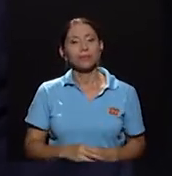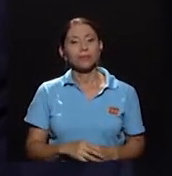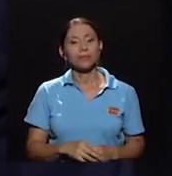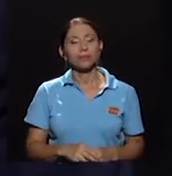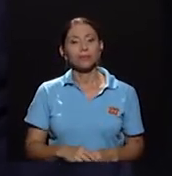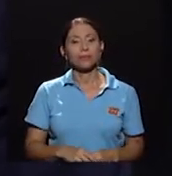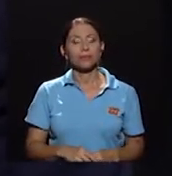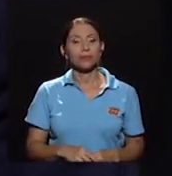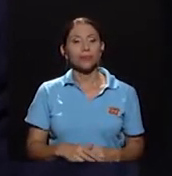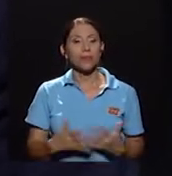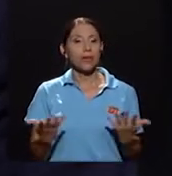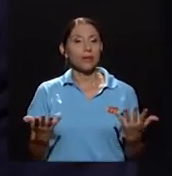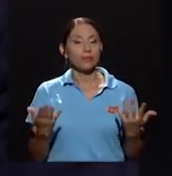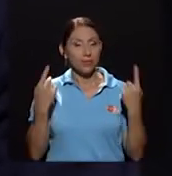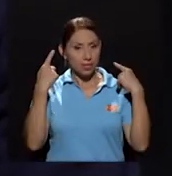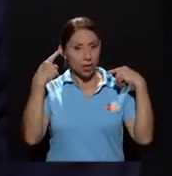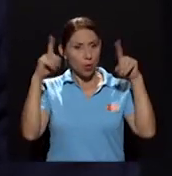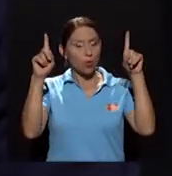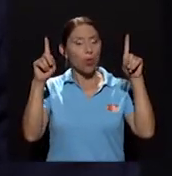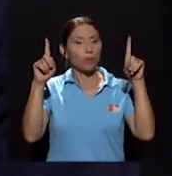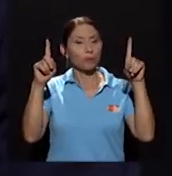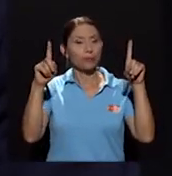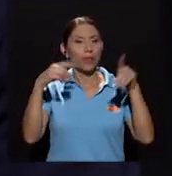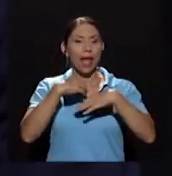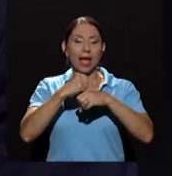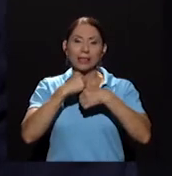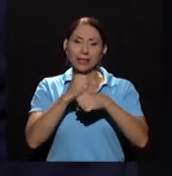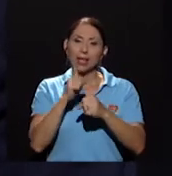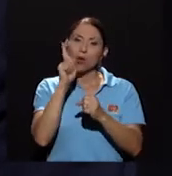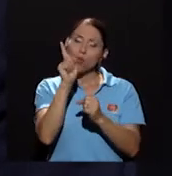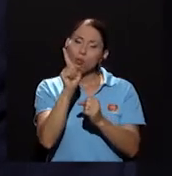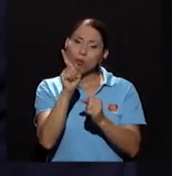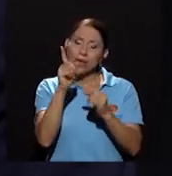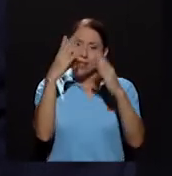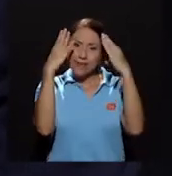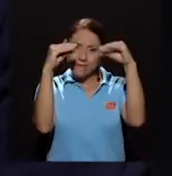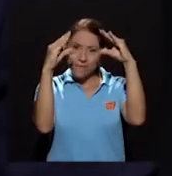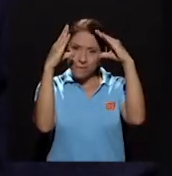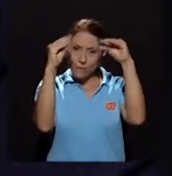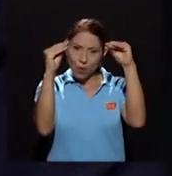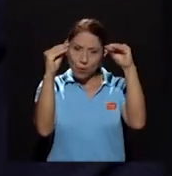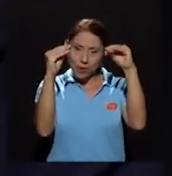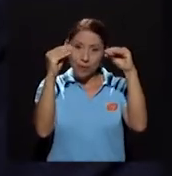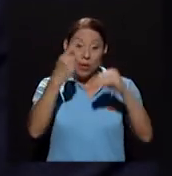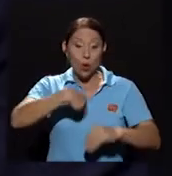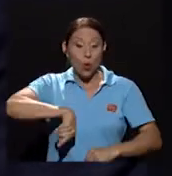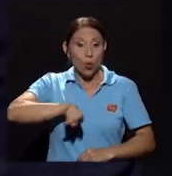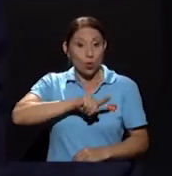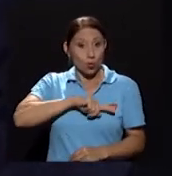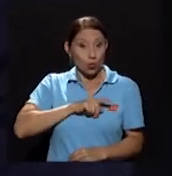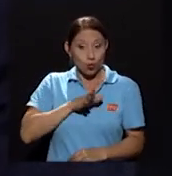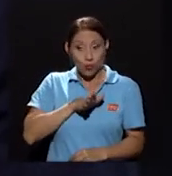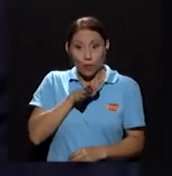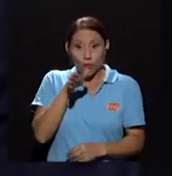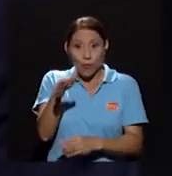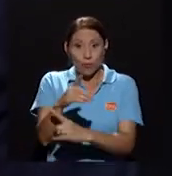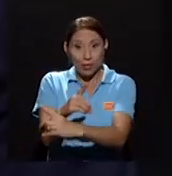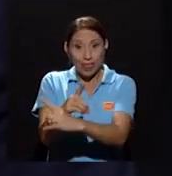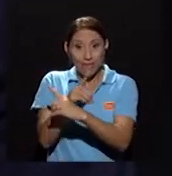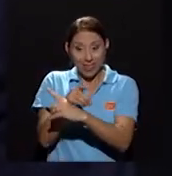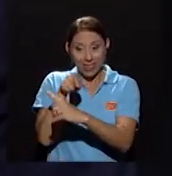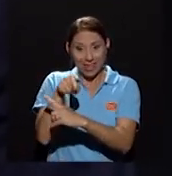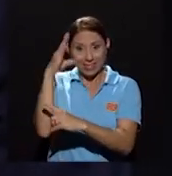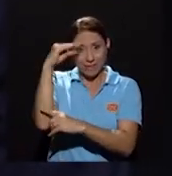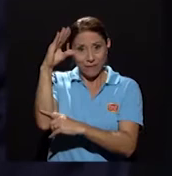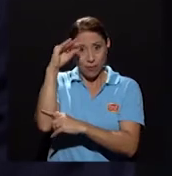se logró conformar un informe que cuando lo fuimos a defender al comité técnico yo quiero